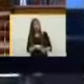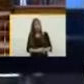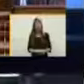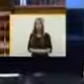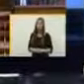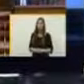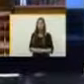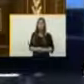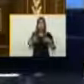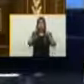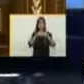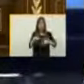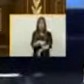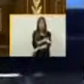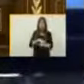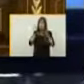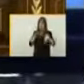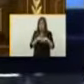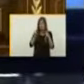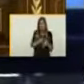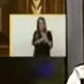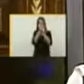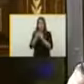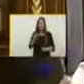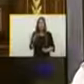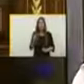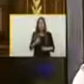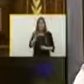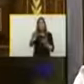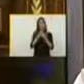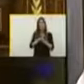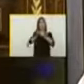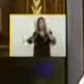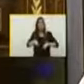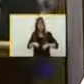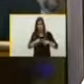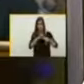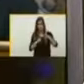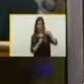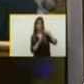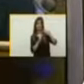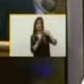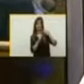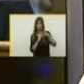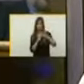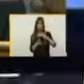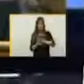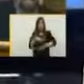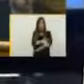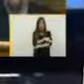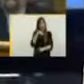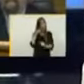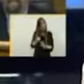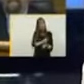haciendo un servicio a España. Mentira. Pero no ha servido, ¿tú crees que no ha servido para nada todo este proceso? ¿No sabemos hoy más de cada uno de ellos no, que sabíamos? Creo que ha servido para retrasar las elecciones